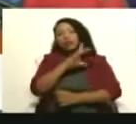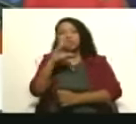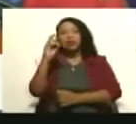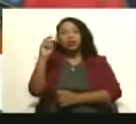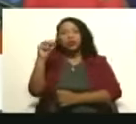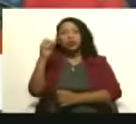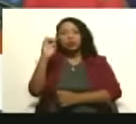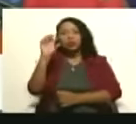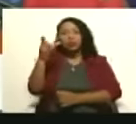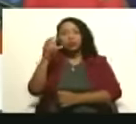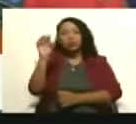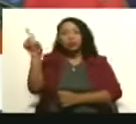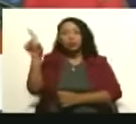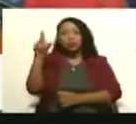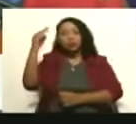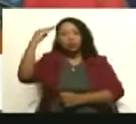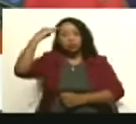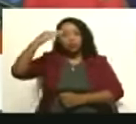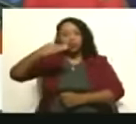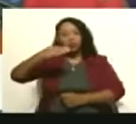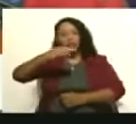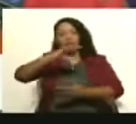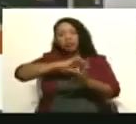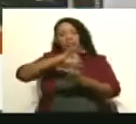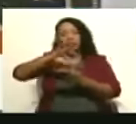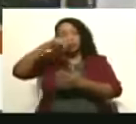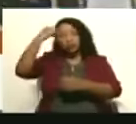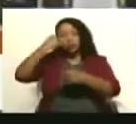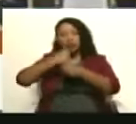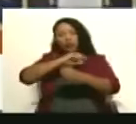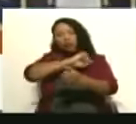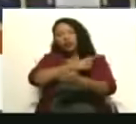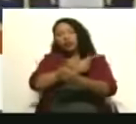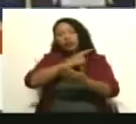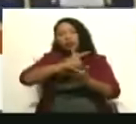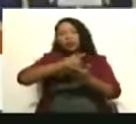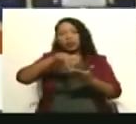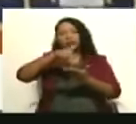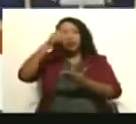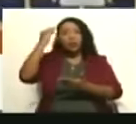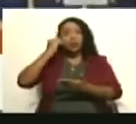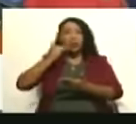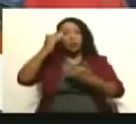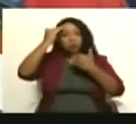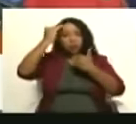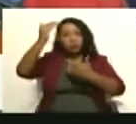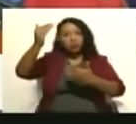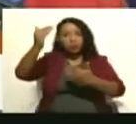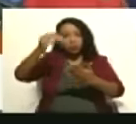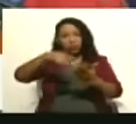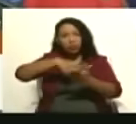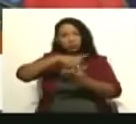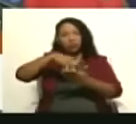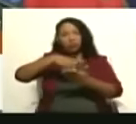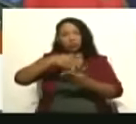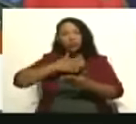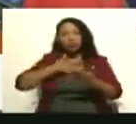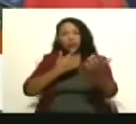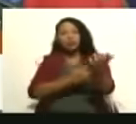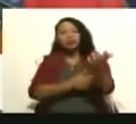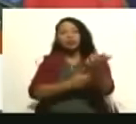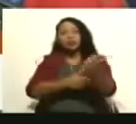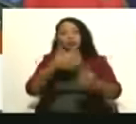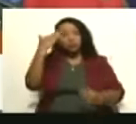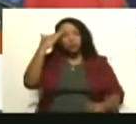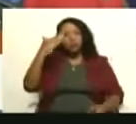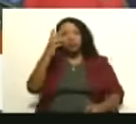Lares, comandante estratégico operacional de la Fuerza Armada Nacional Bolivariana, saludo también la presencia de mi hermana, compañera almirante